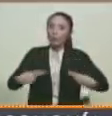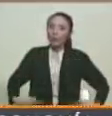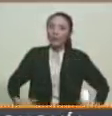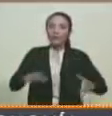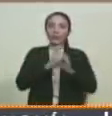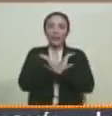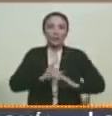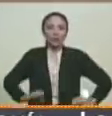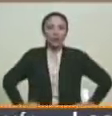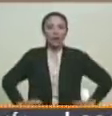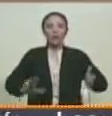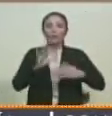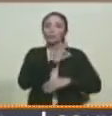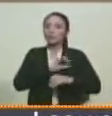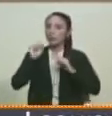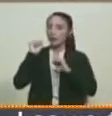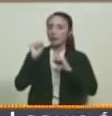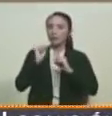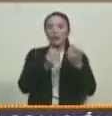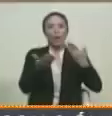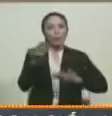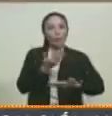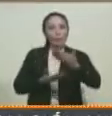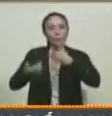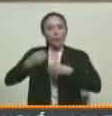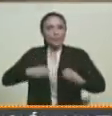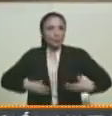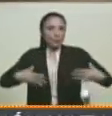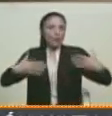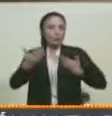cristiano, de distribución de la riqueza,